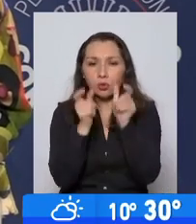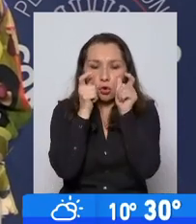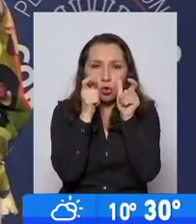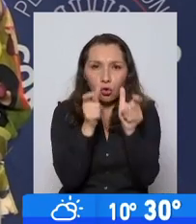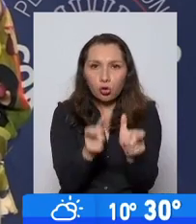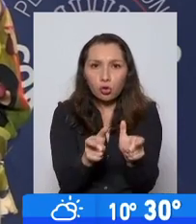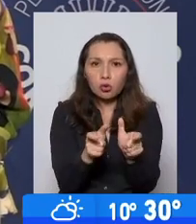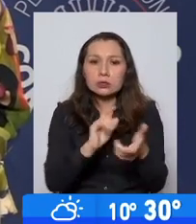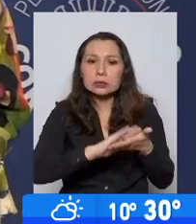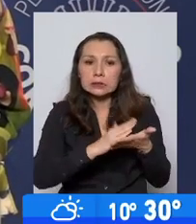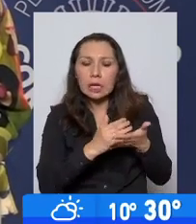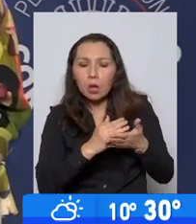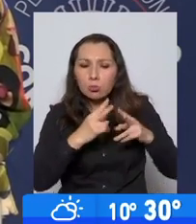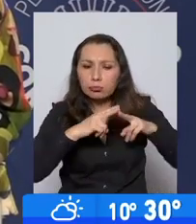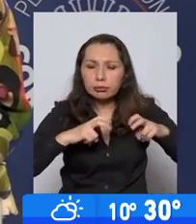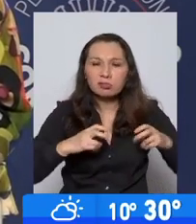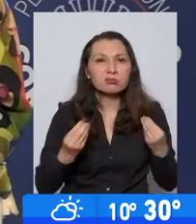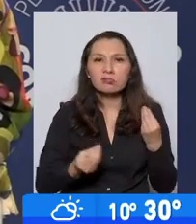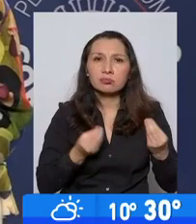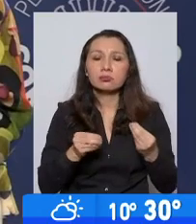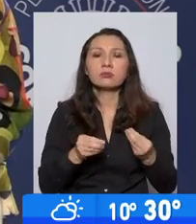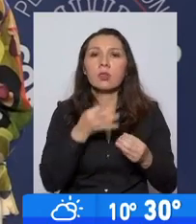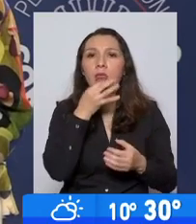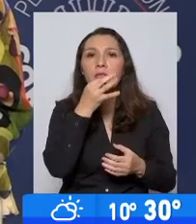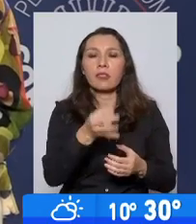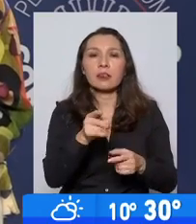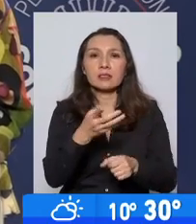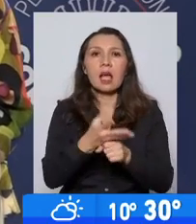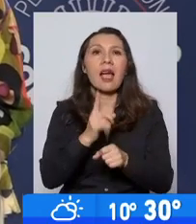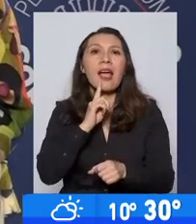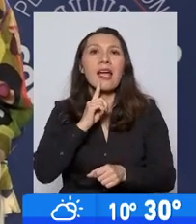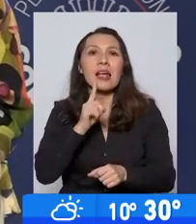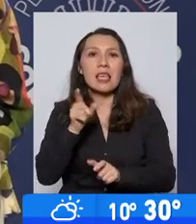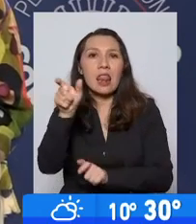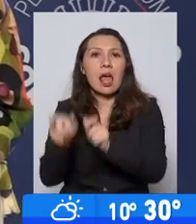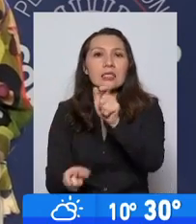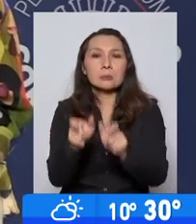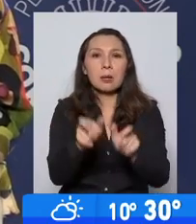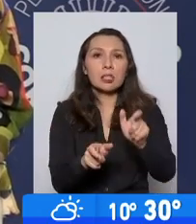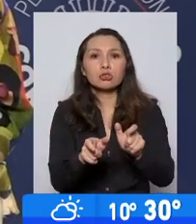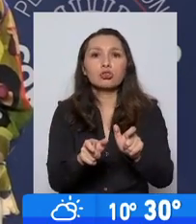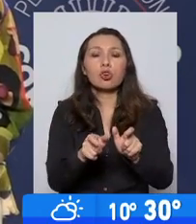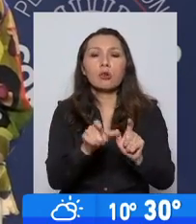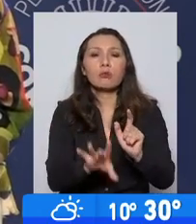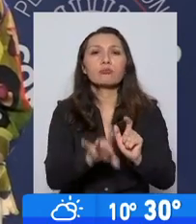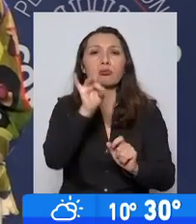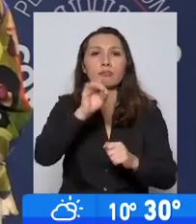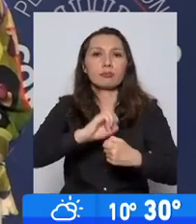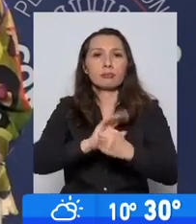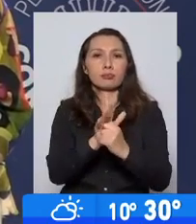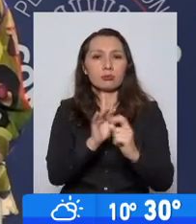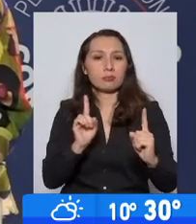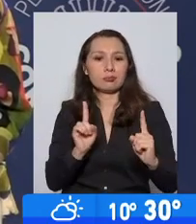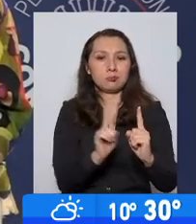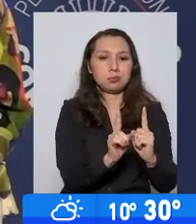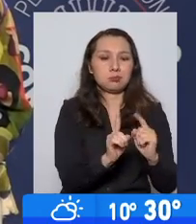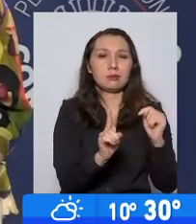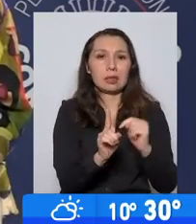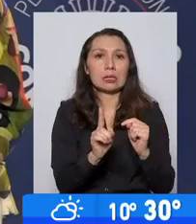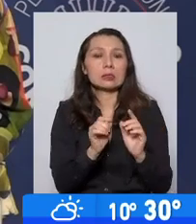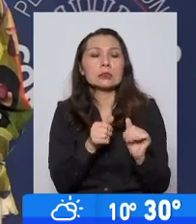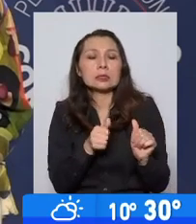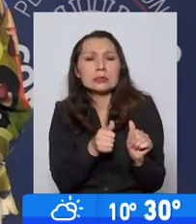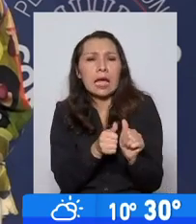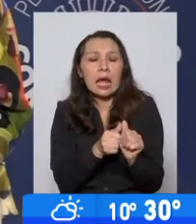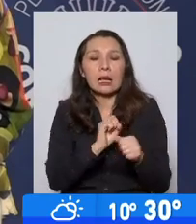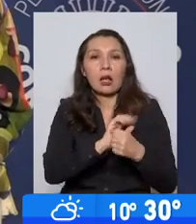vigilancia epidemiológica. Esto consiste en establecer quiénes son las personas que se declaran como contacto estrecho. Para